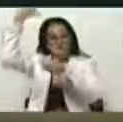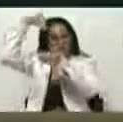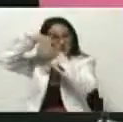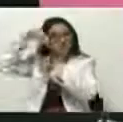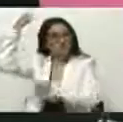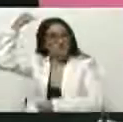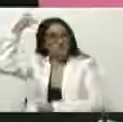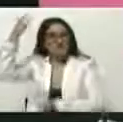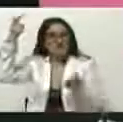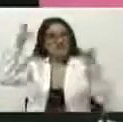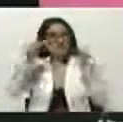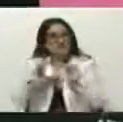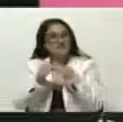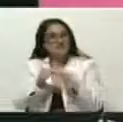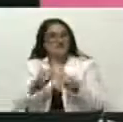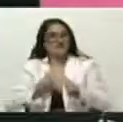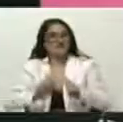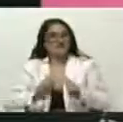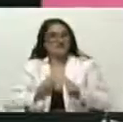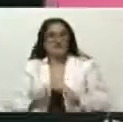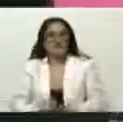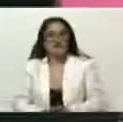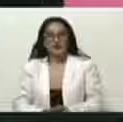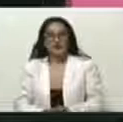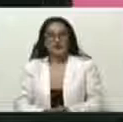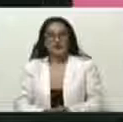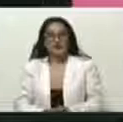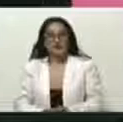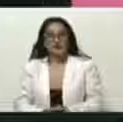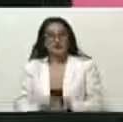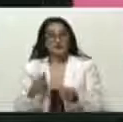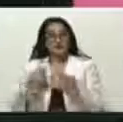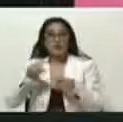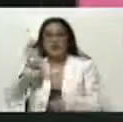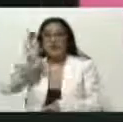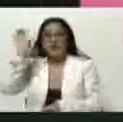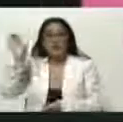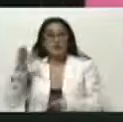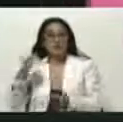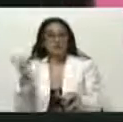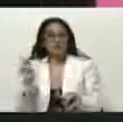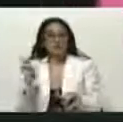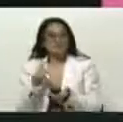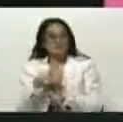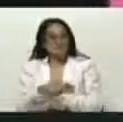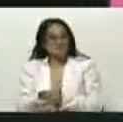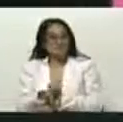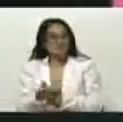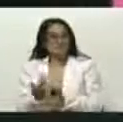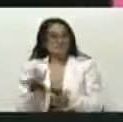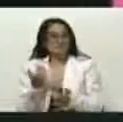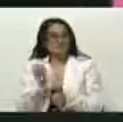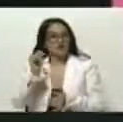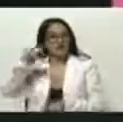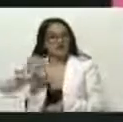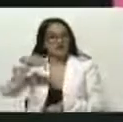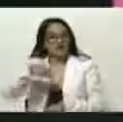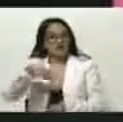la vanguardia de las discusiones que incluso en otras latitudes han llegado tardíamente. Primero las tuvimos aquí.